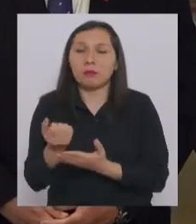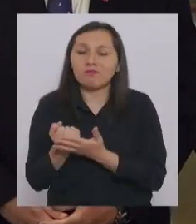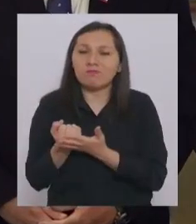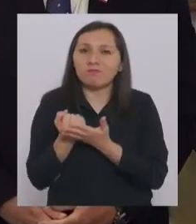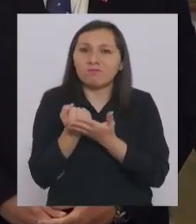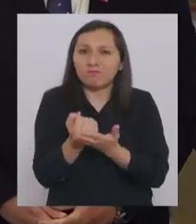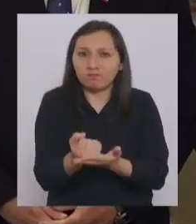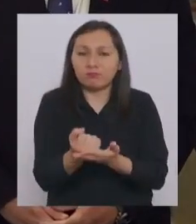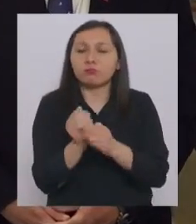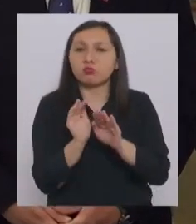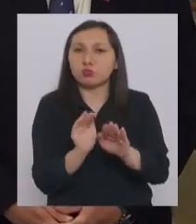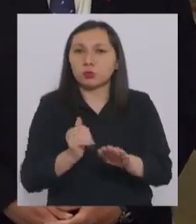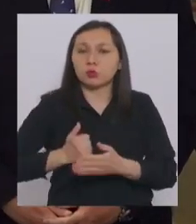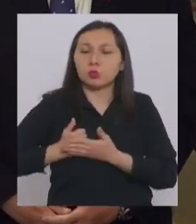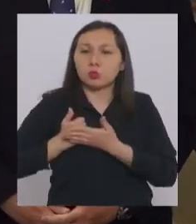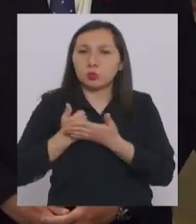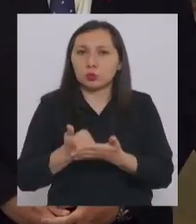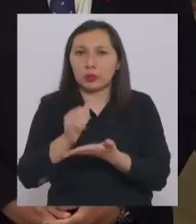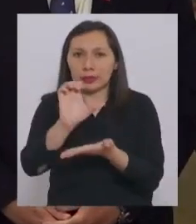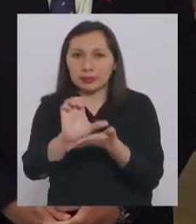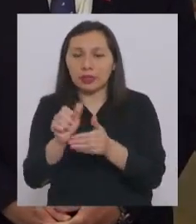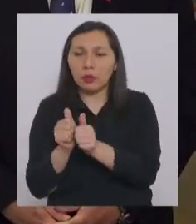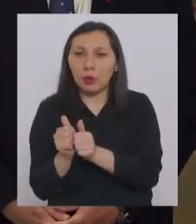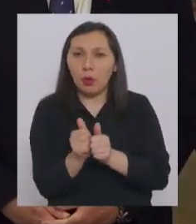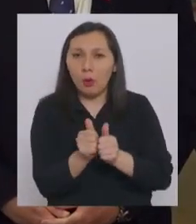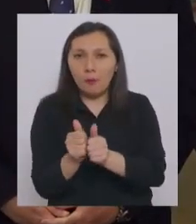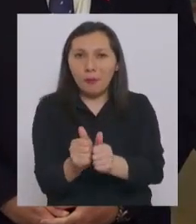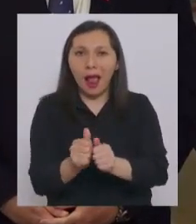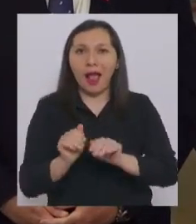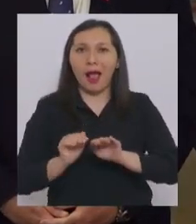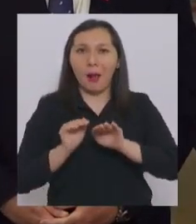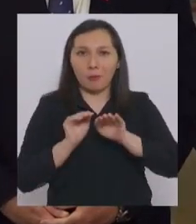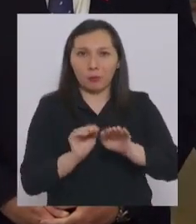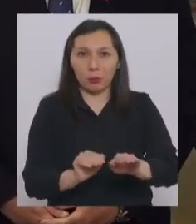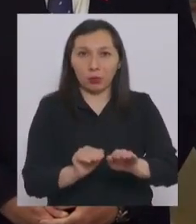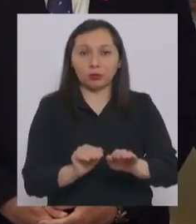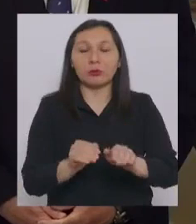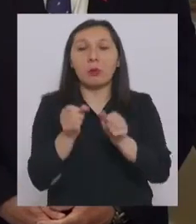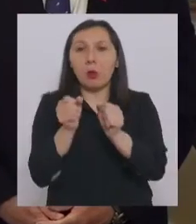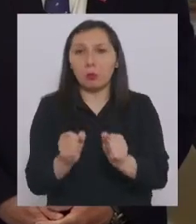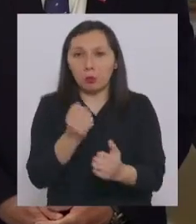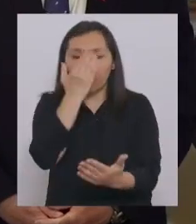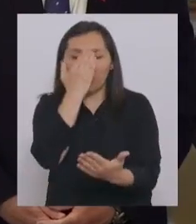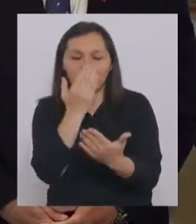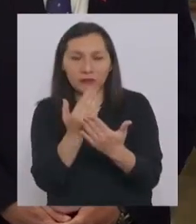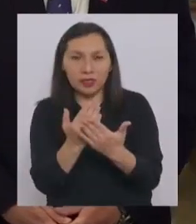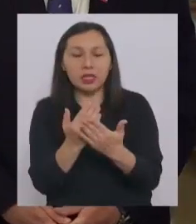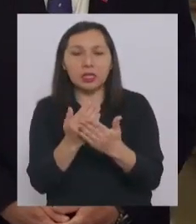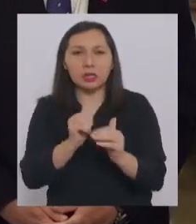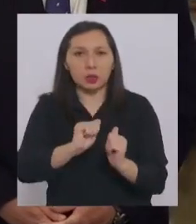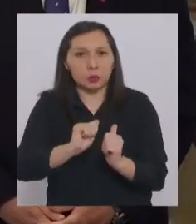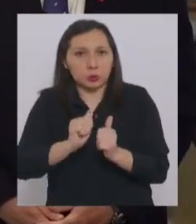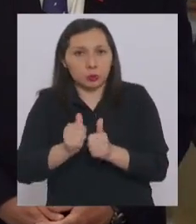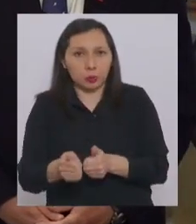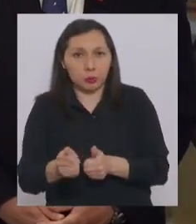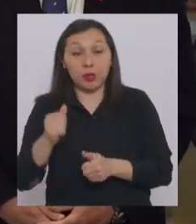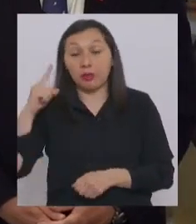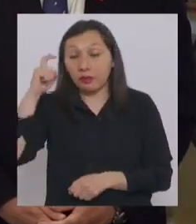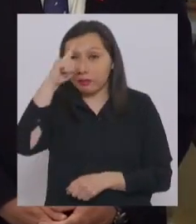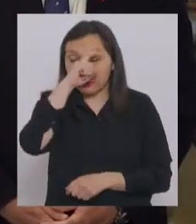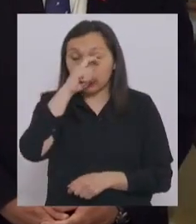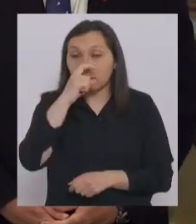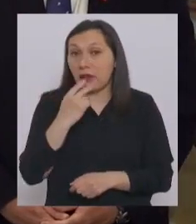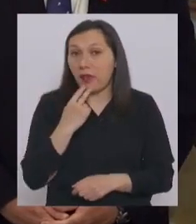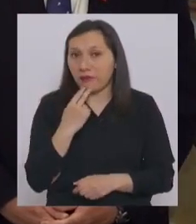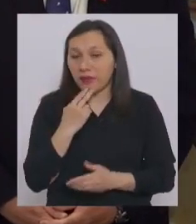del Estado las iba a acompañar y a apoyar para poder enfrentar y superar las dificultades